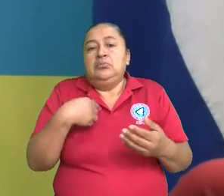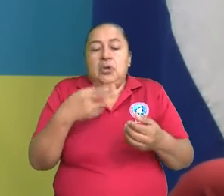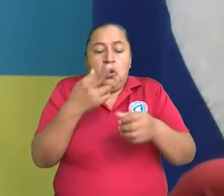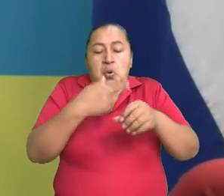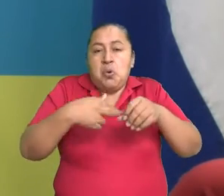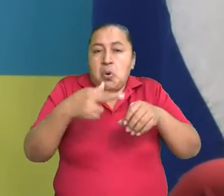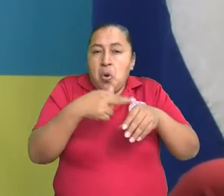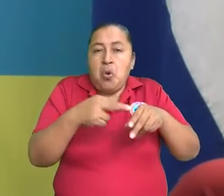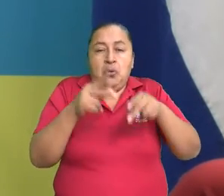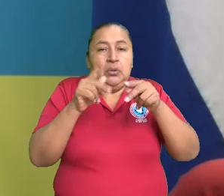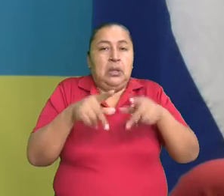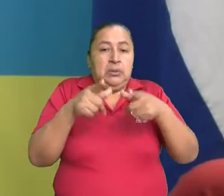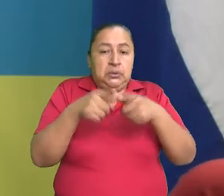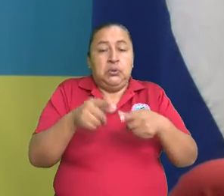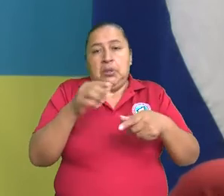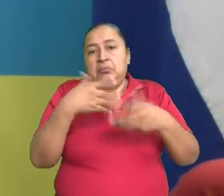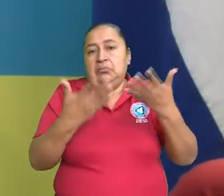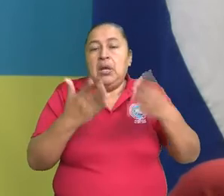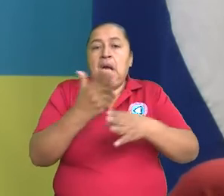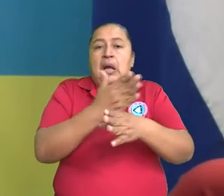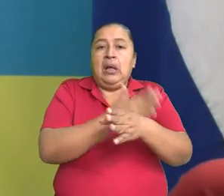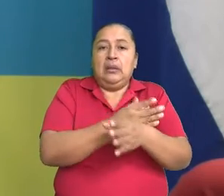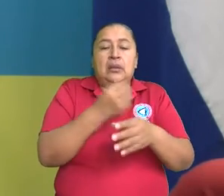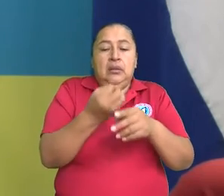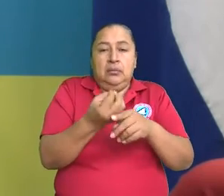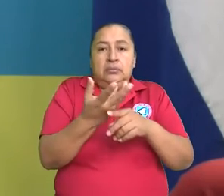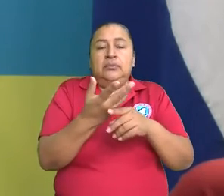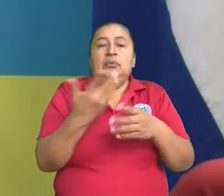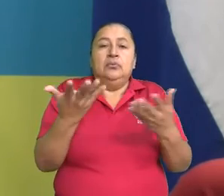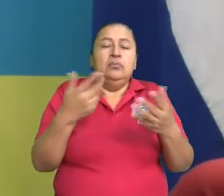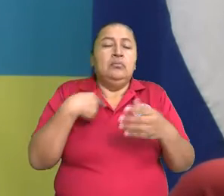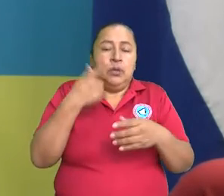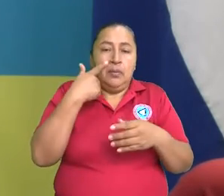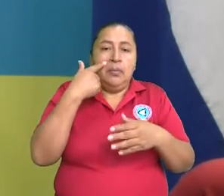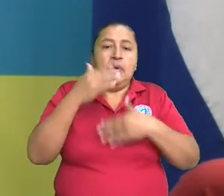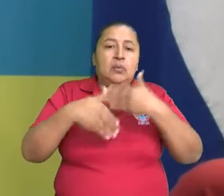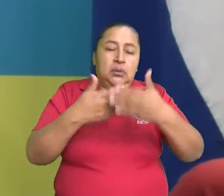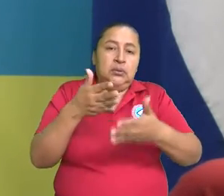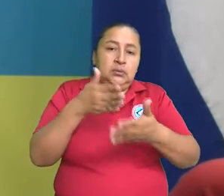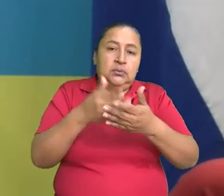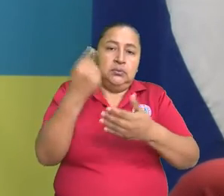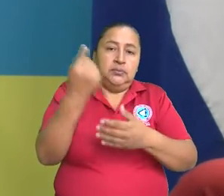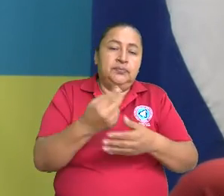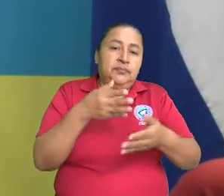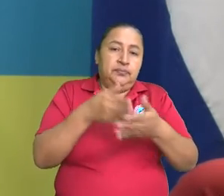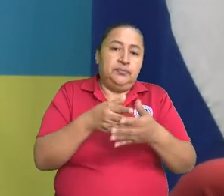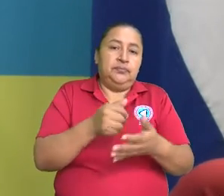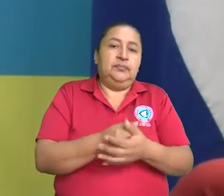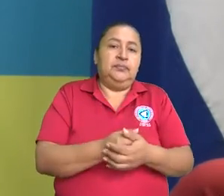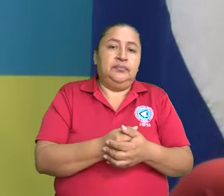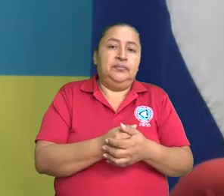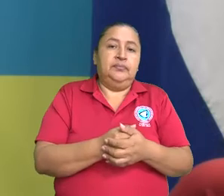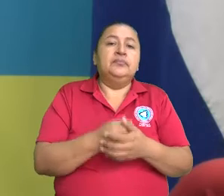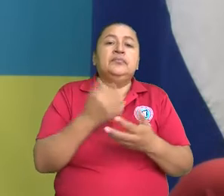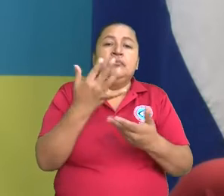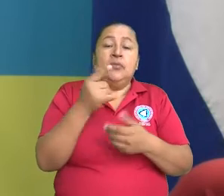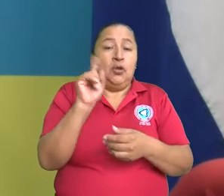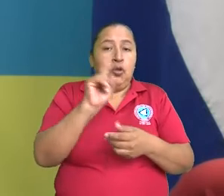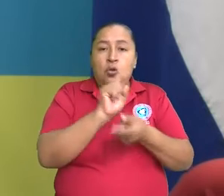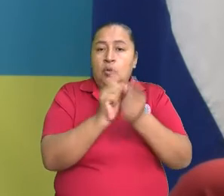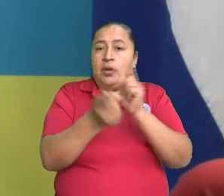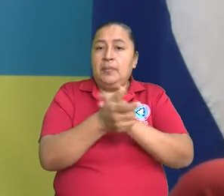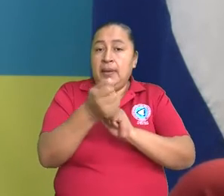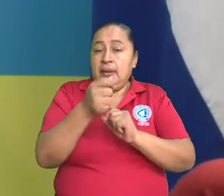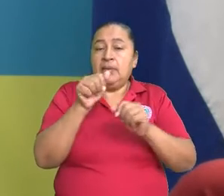enrojecida de los genitales, previo a la aparición de la verruga, pero esto lo vamos a hablar cuando regresemos de la siguiente pausa. Okay. Usted no cambie de canal,